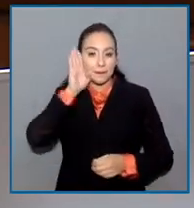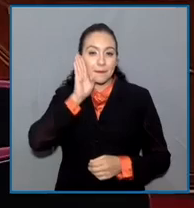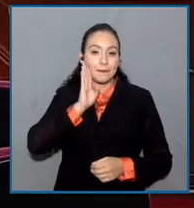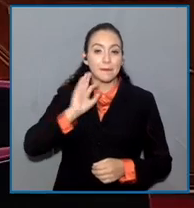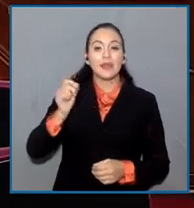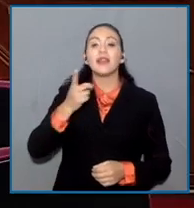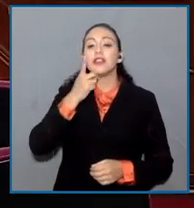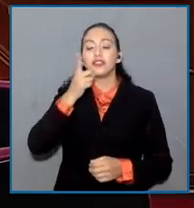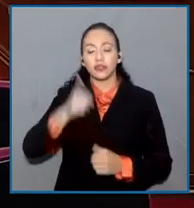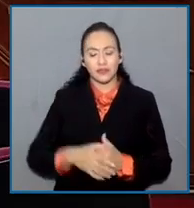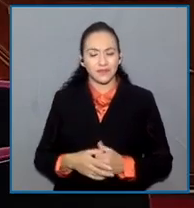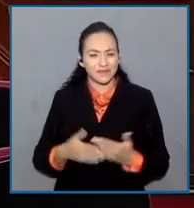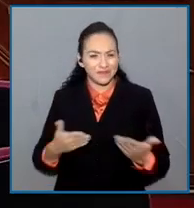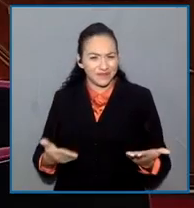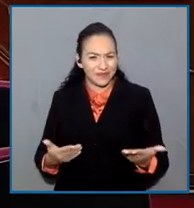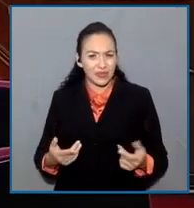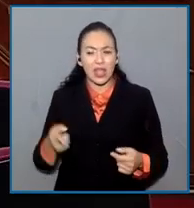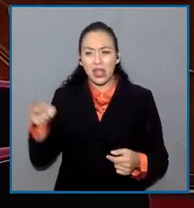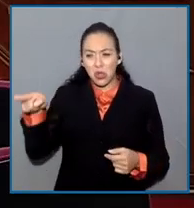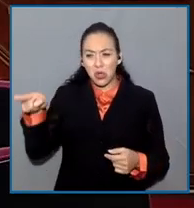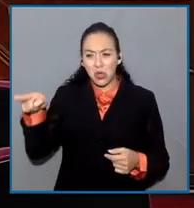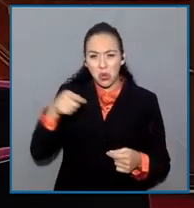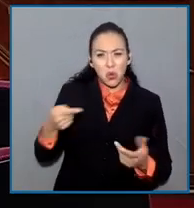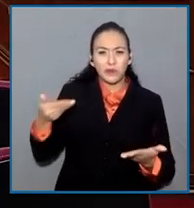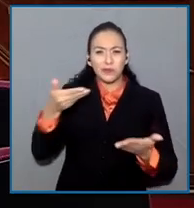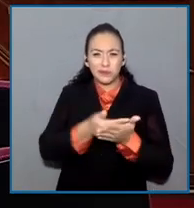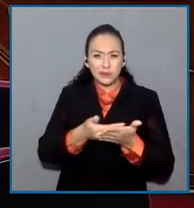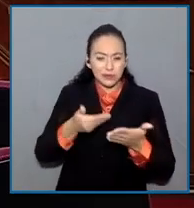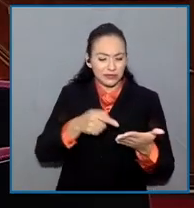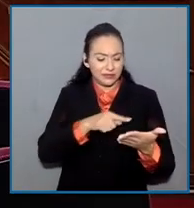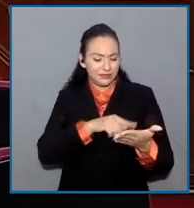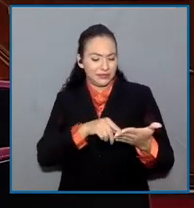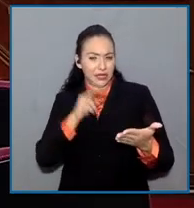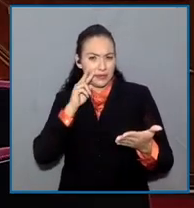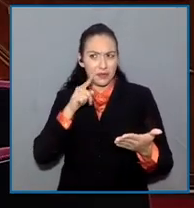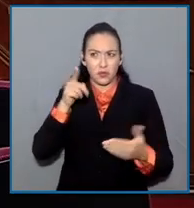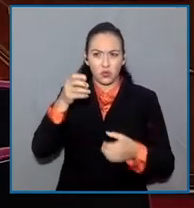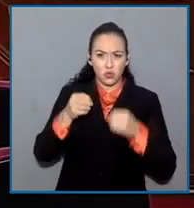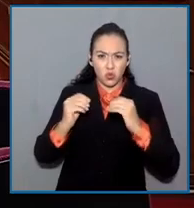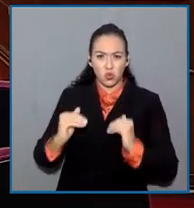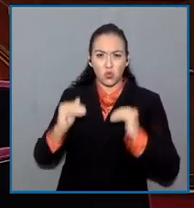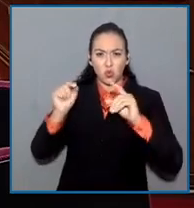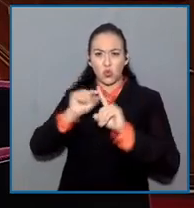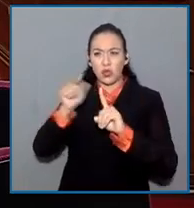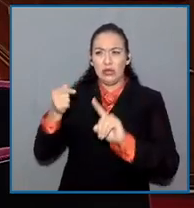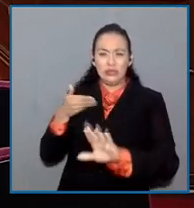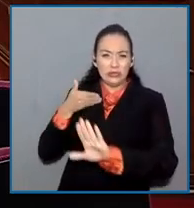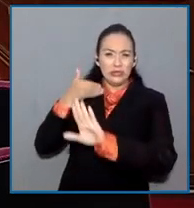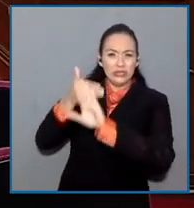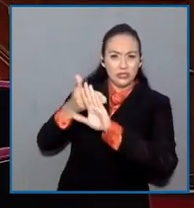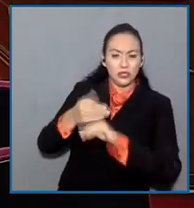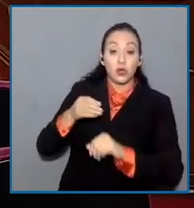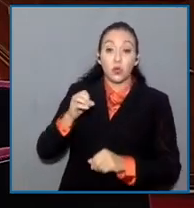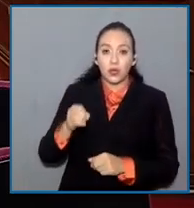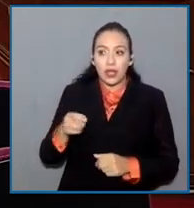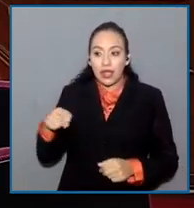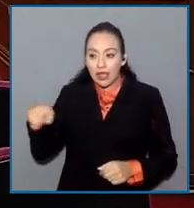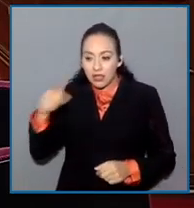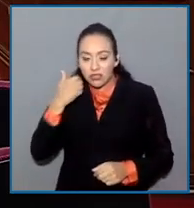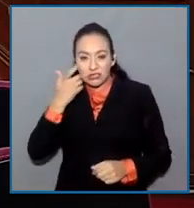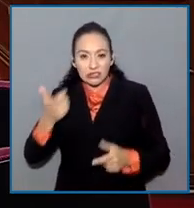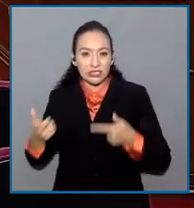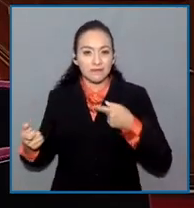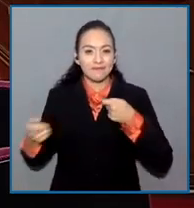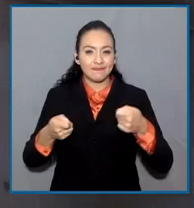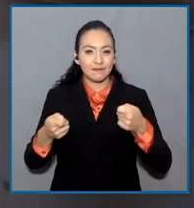injustificada erosión en la opinión pública sobre el actuar de la Corte y de la necesaria mesura que debe imperar en la relación entre los